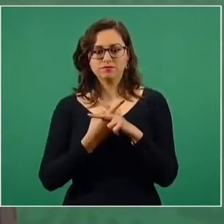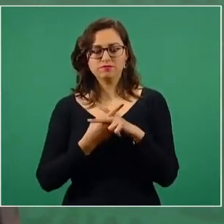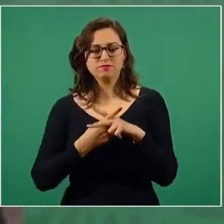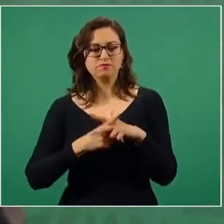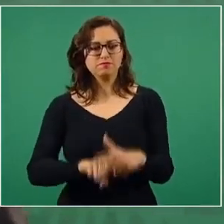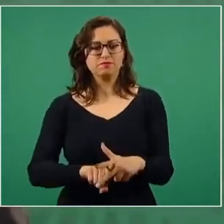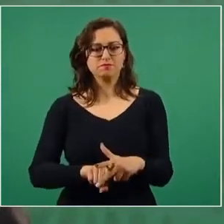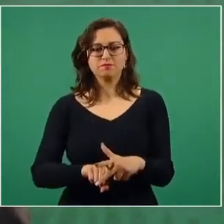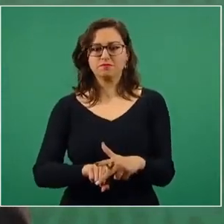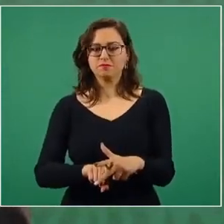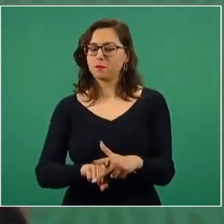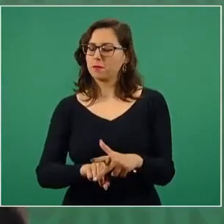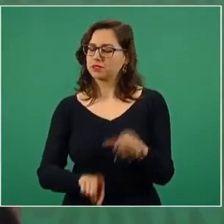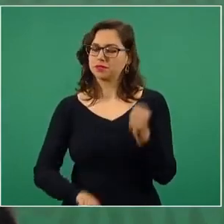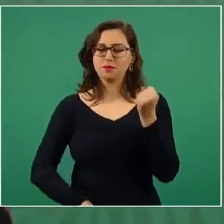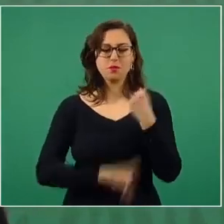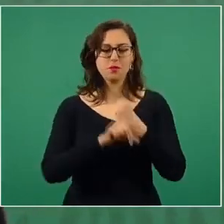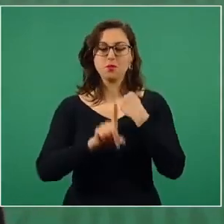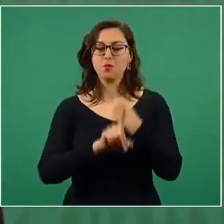de una de esas